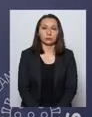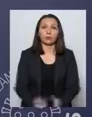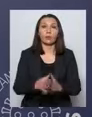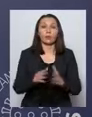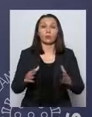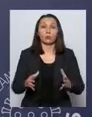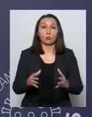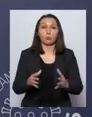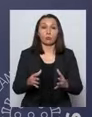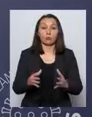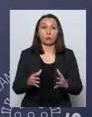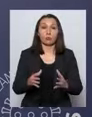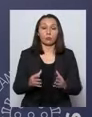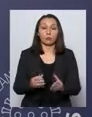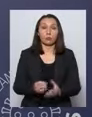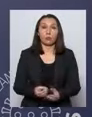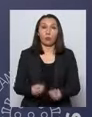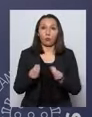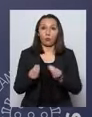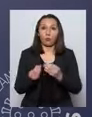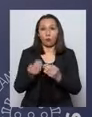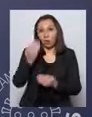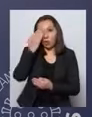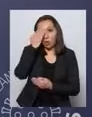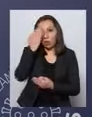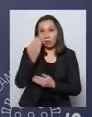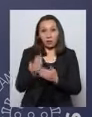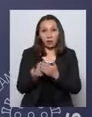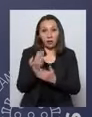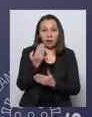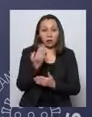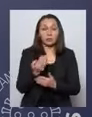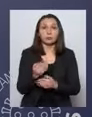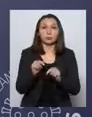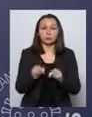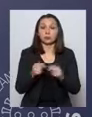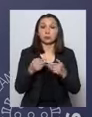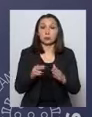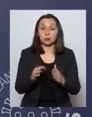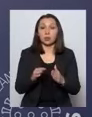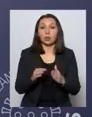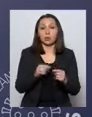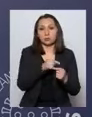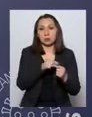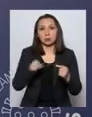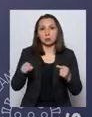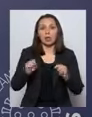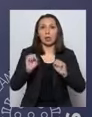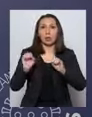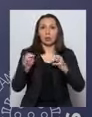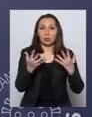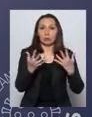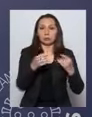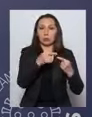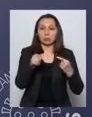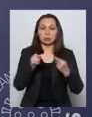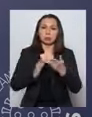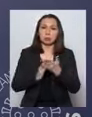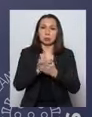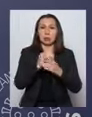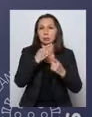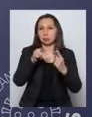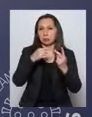muy buenos días estamos ya en la semana número 10 del inicio